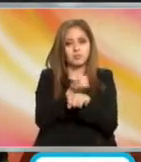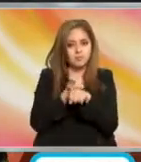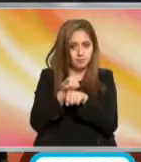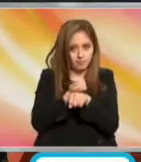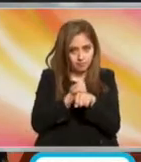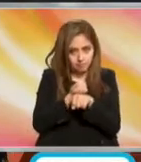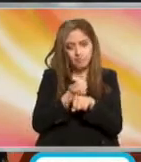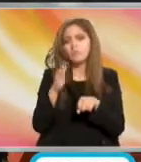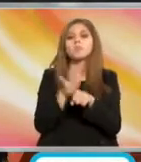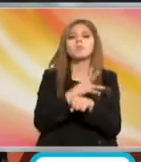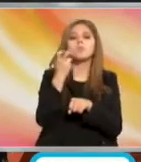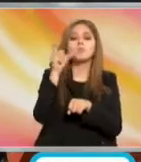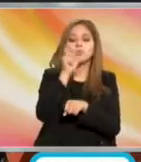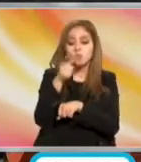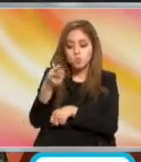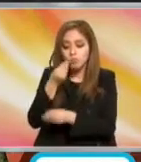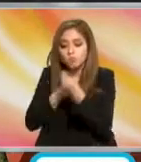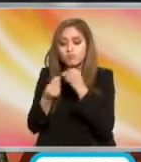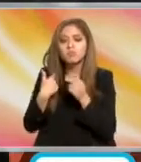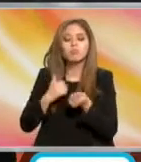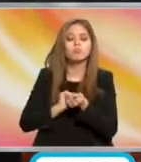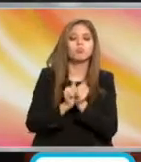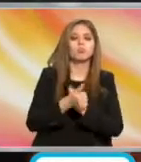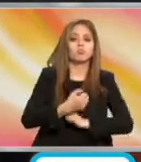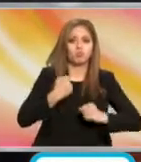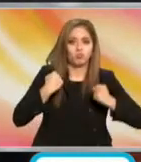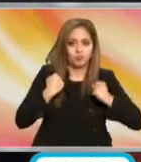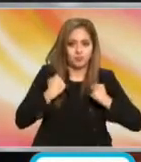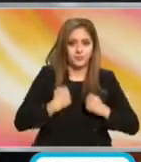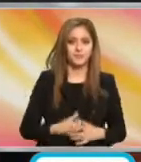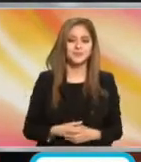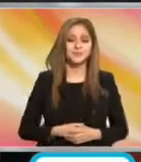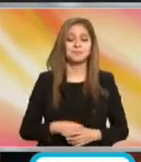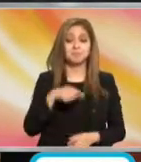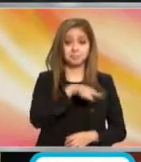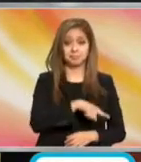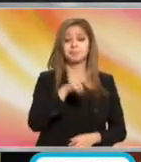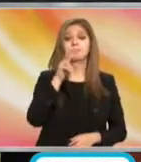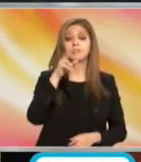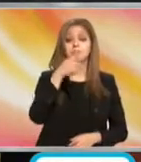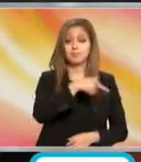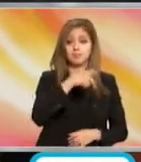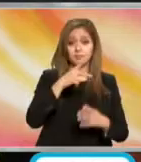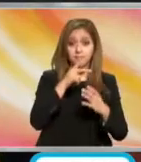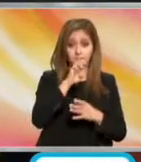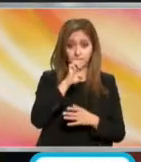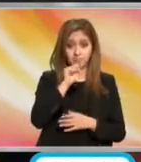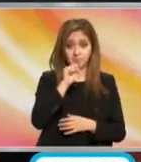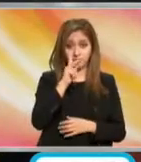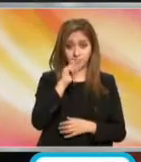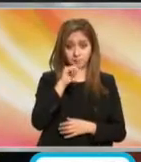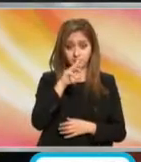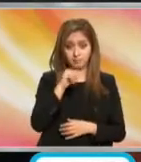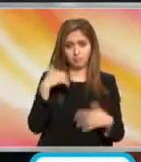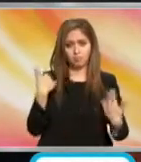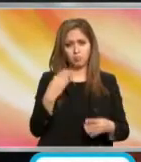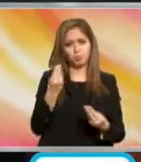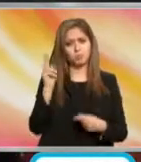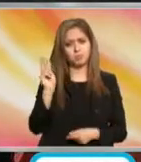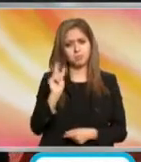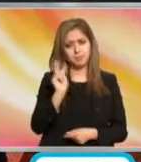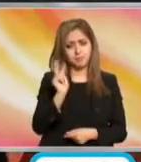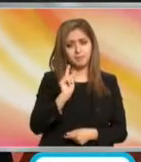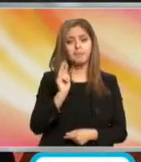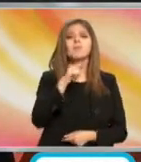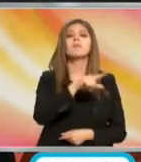que nos sentimos fuertes. Aviéntamelo para acá. Cuando Humberto. menos, Muy tiene, bien. cuando menos tiene un montón de vitaminas, chef. Hija, sí, no, bastante. Aparte es una